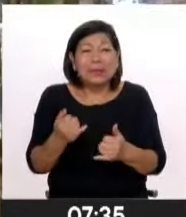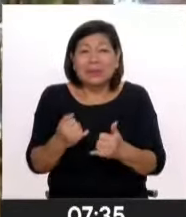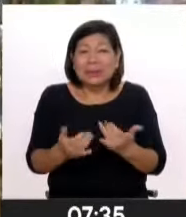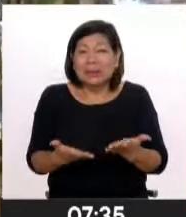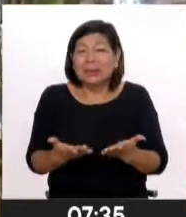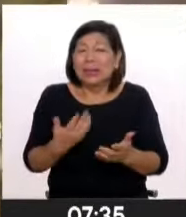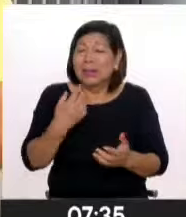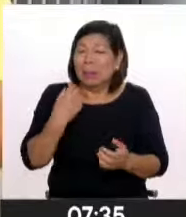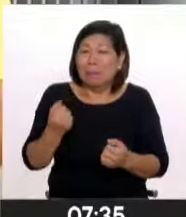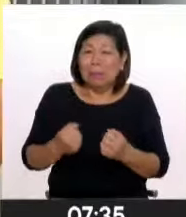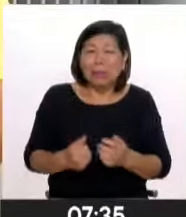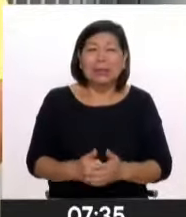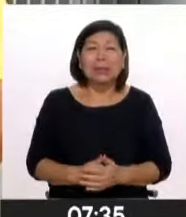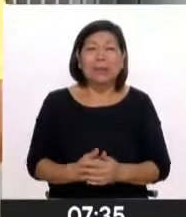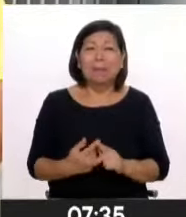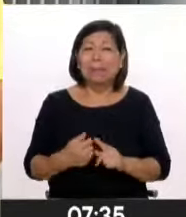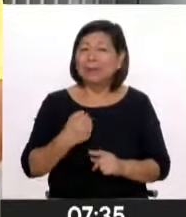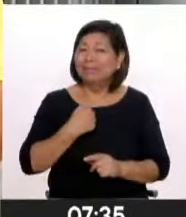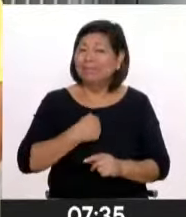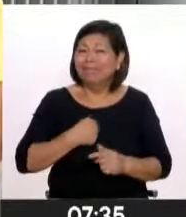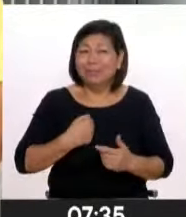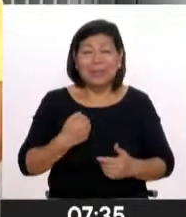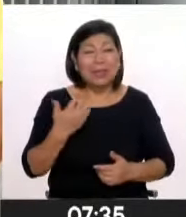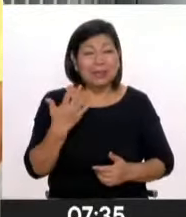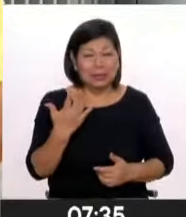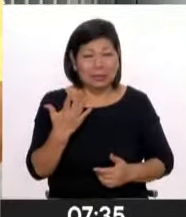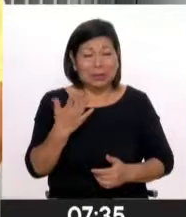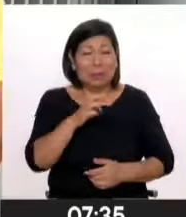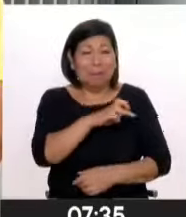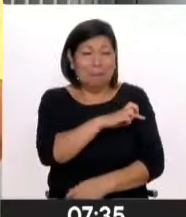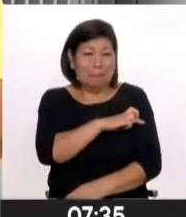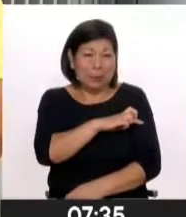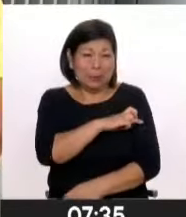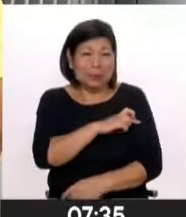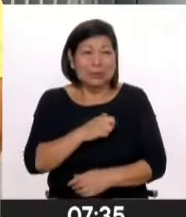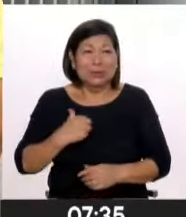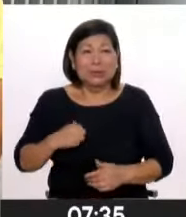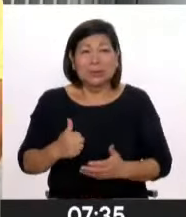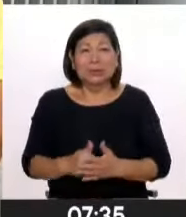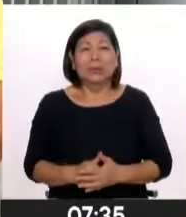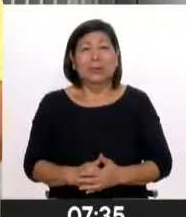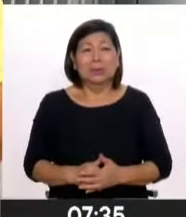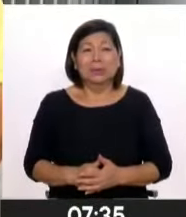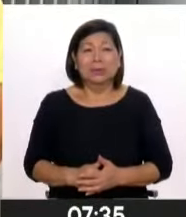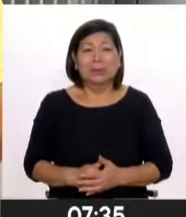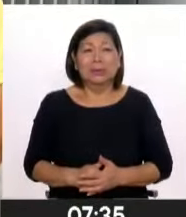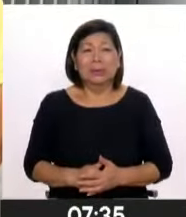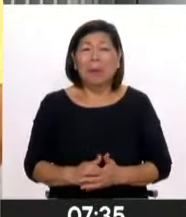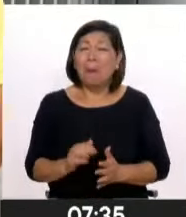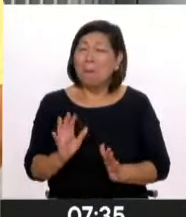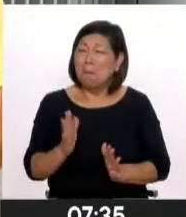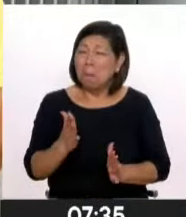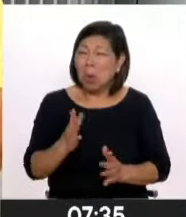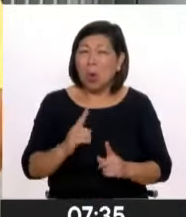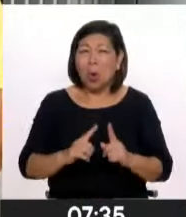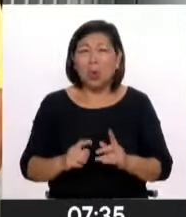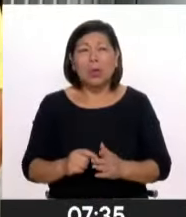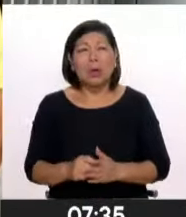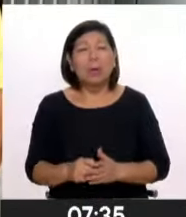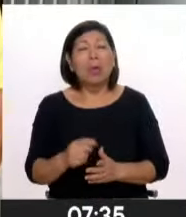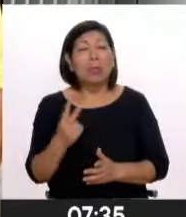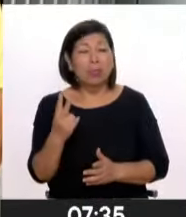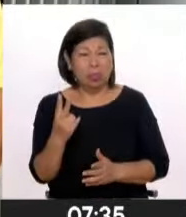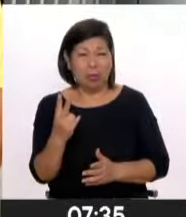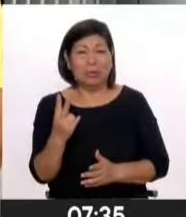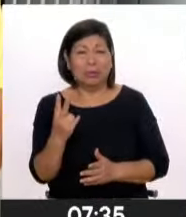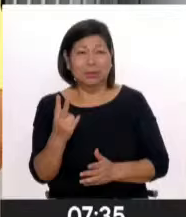terminaron lastimados. Lamentablemente hemos tenido 5 serenos, de los cuales 3 han sufrido lesiones leves que ya fueron dadas de altas y 2